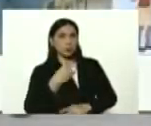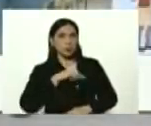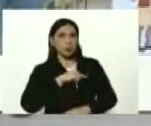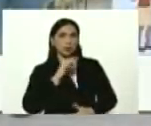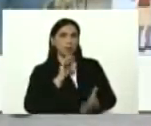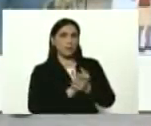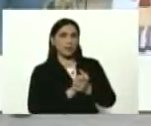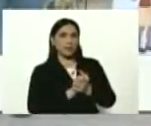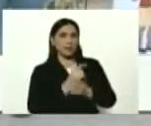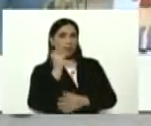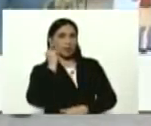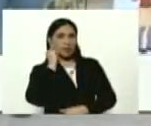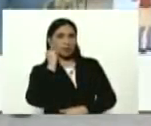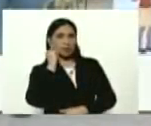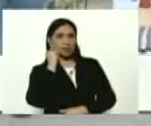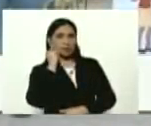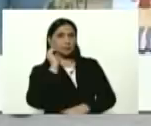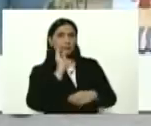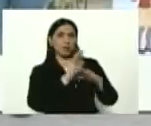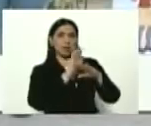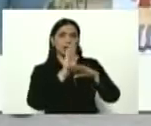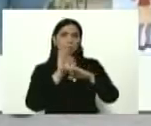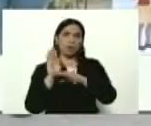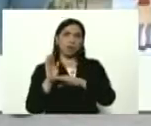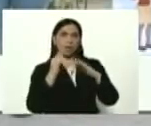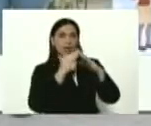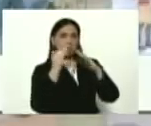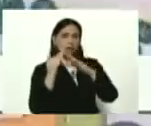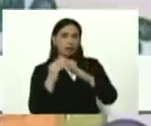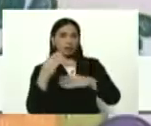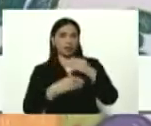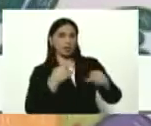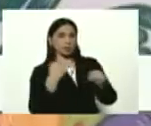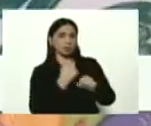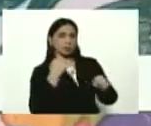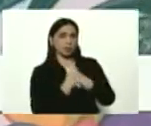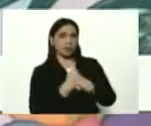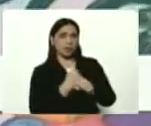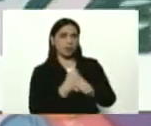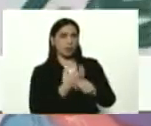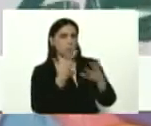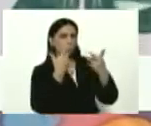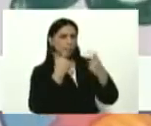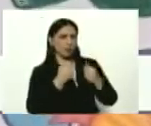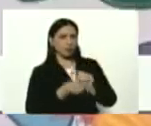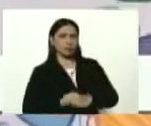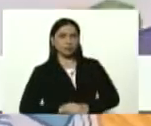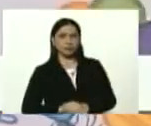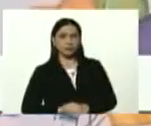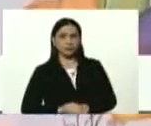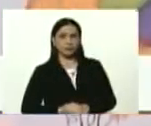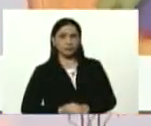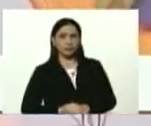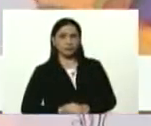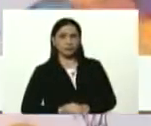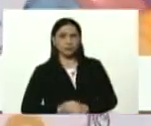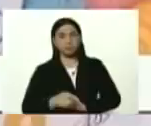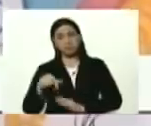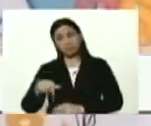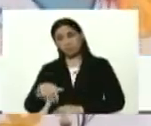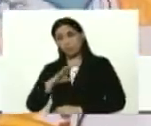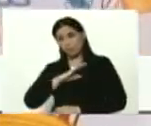compañeras lideresas de Hogares Protegidos, quien ha hecho su trabajo en el punto y círculo. Cuéntanos, Ana. Desde mi